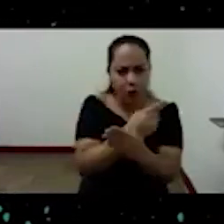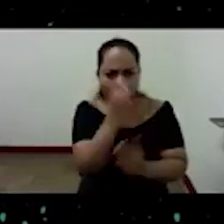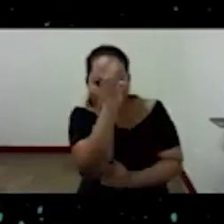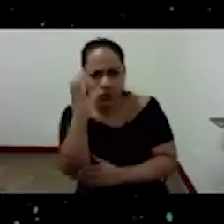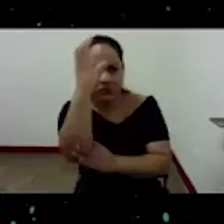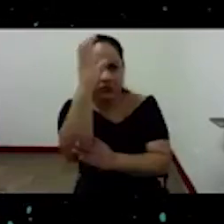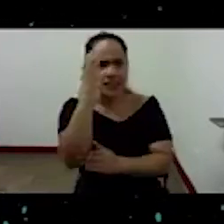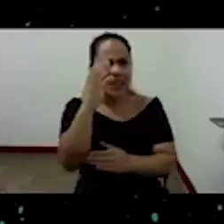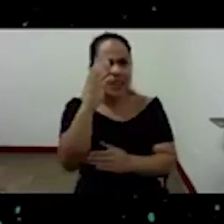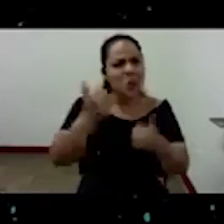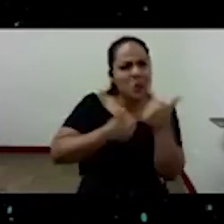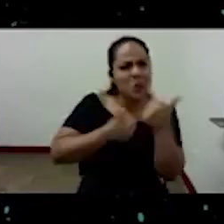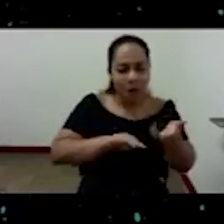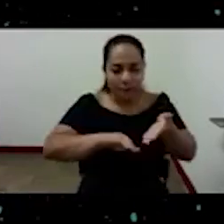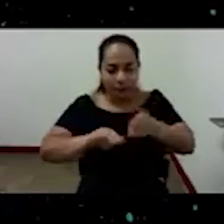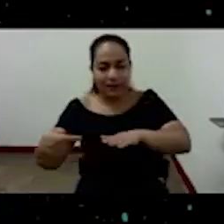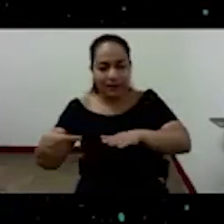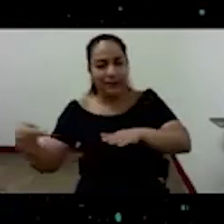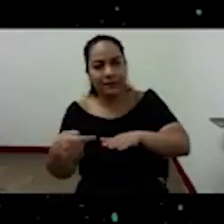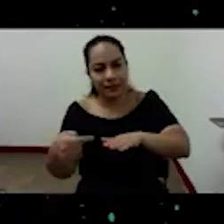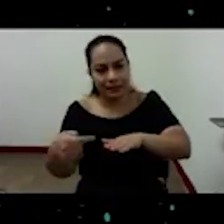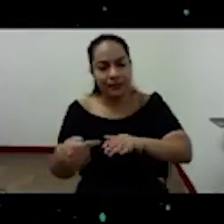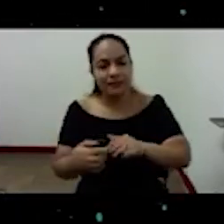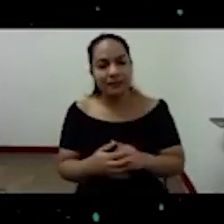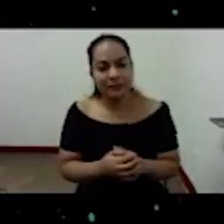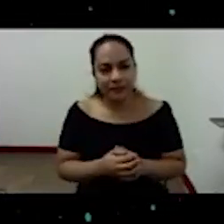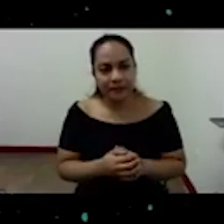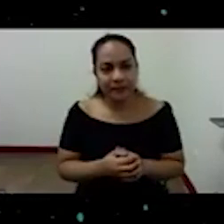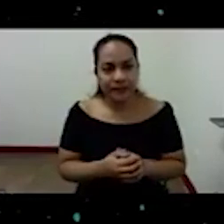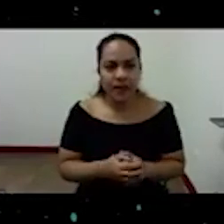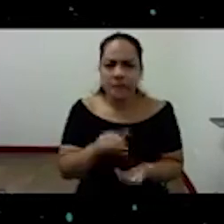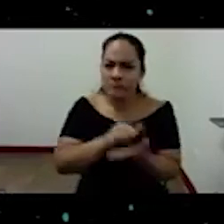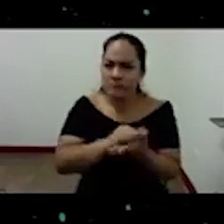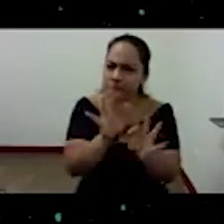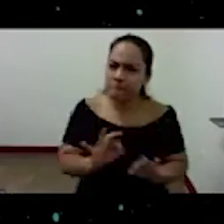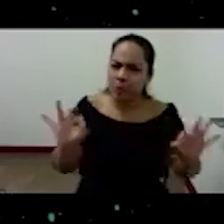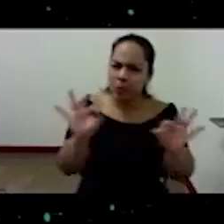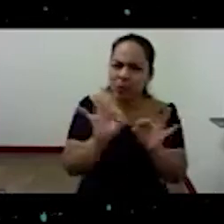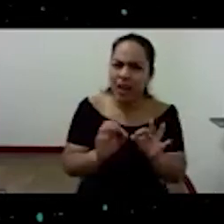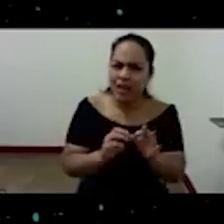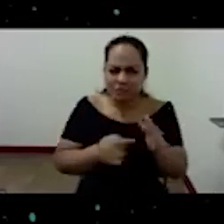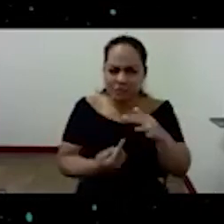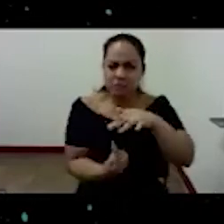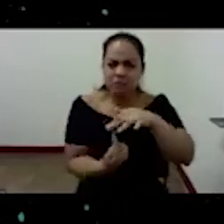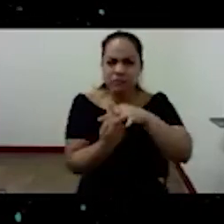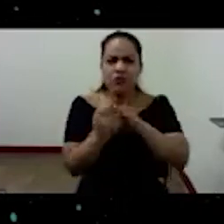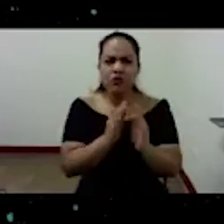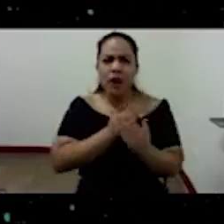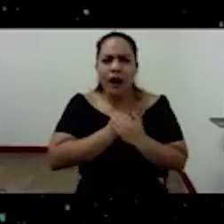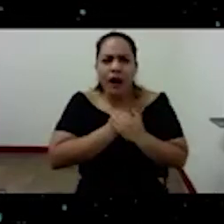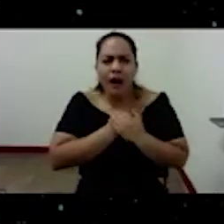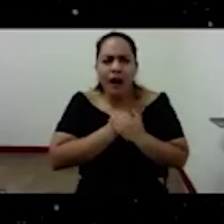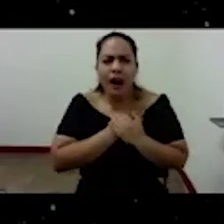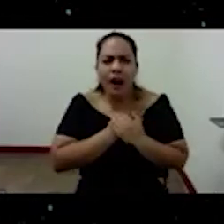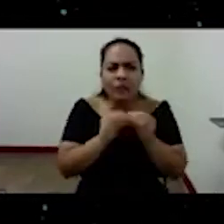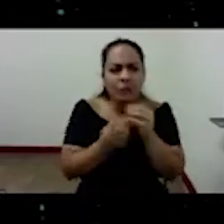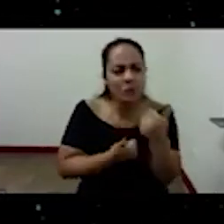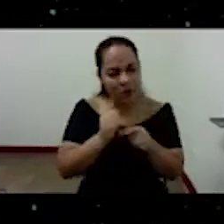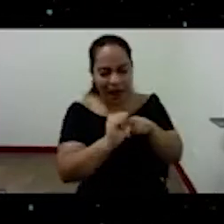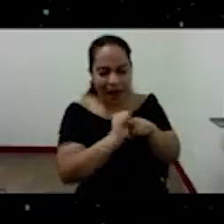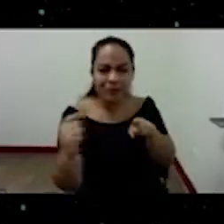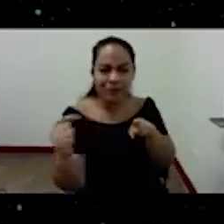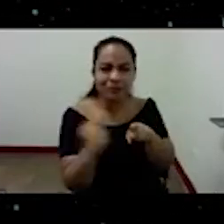de la tragedia. Lo importante del origen de la tragedia es señalar que el arte trágico, como cumbre